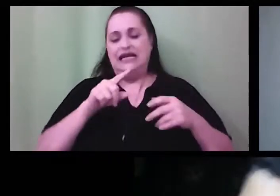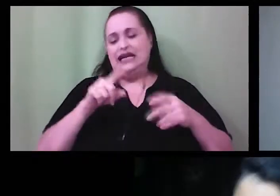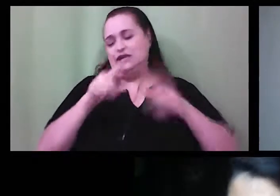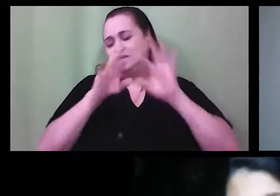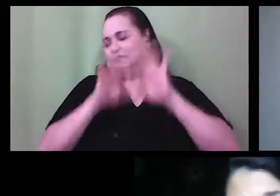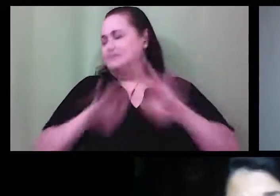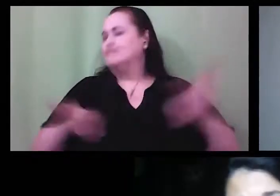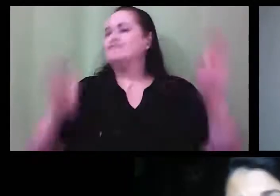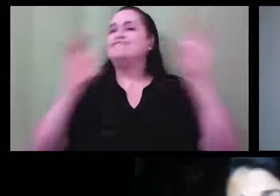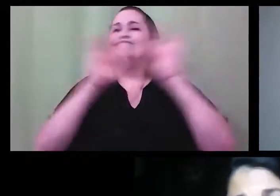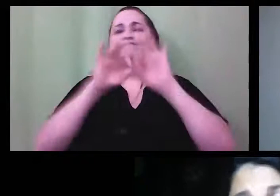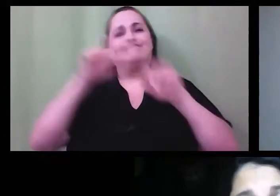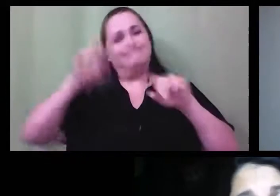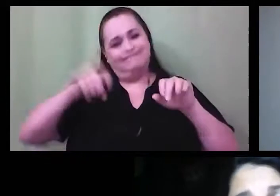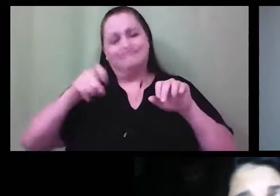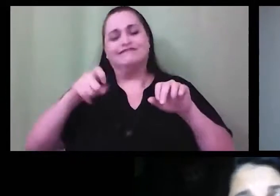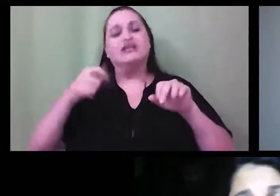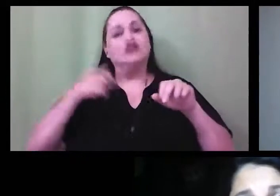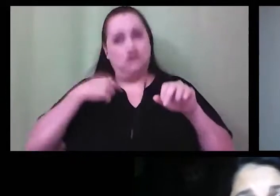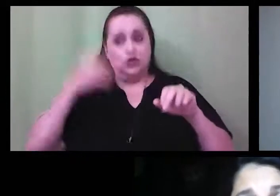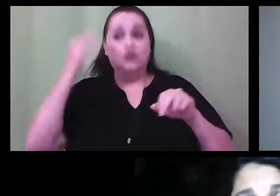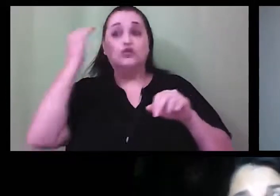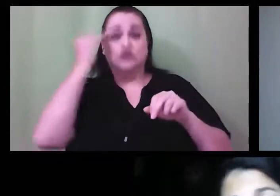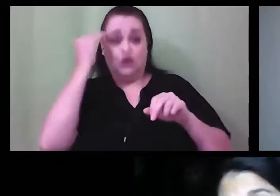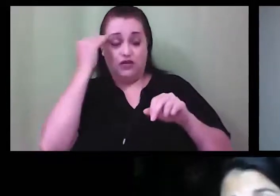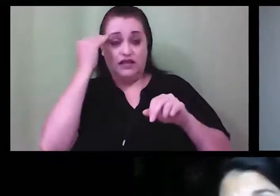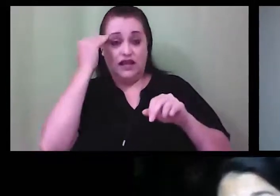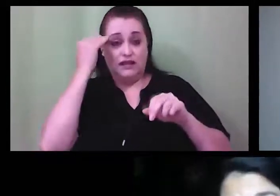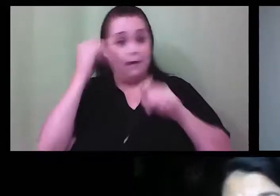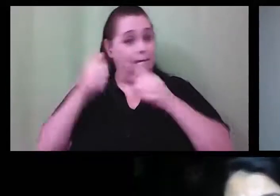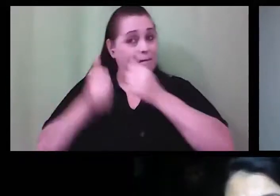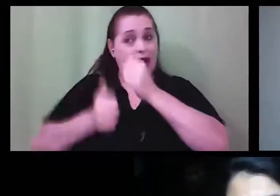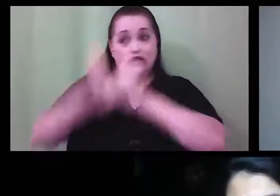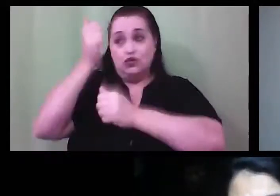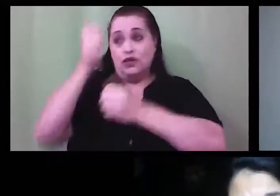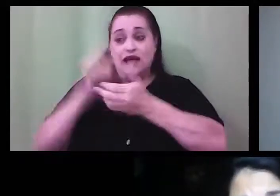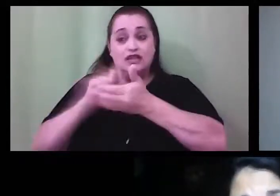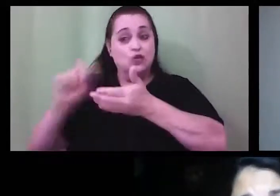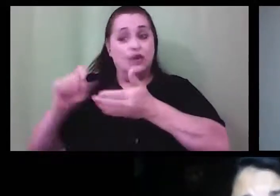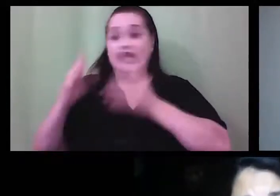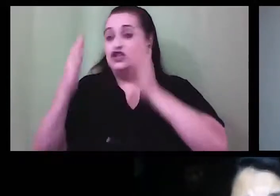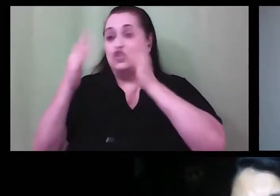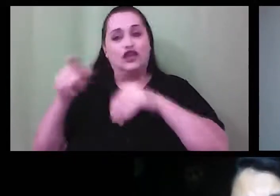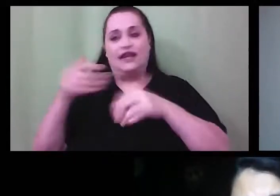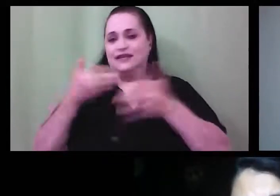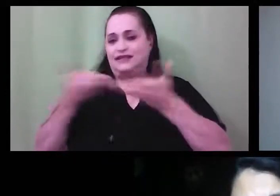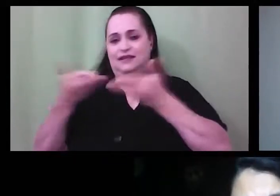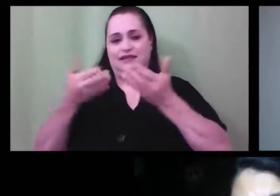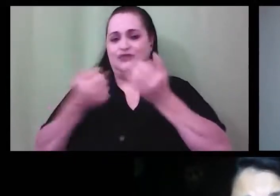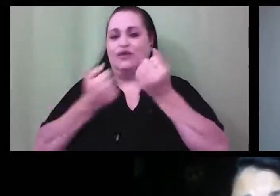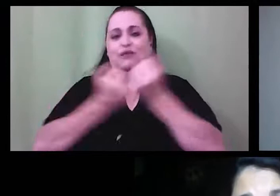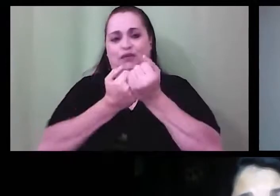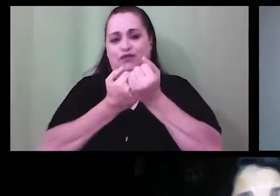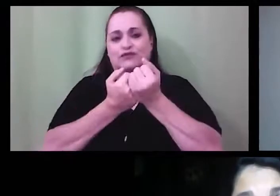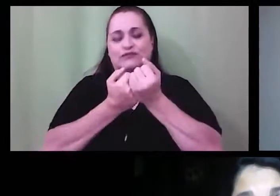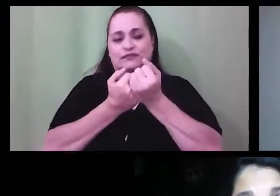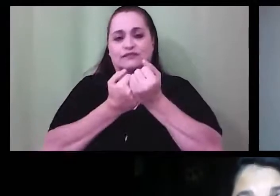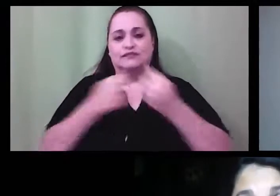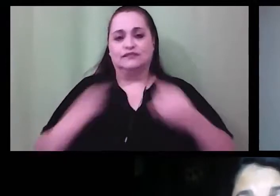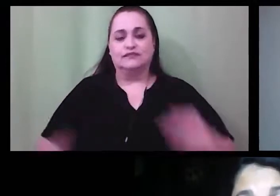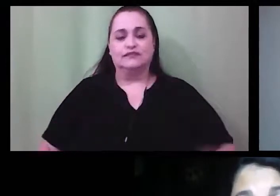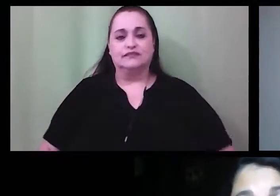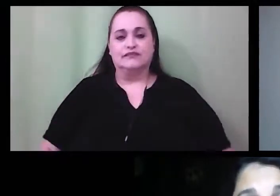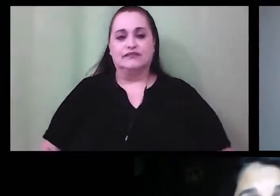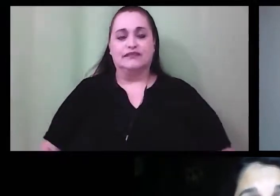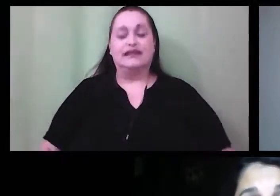yo estoy consciente que la mayoría de las escuelas no tienen ese servicio de apoyo. Y